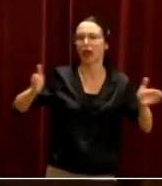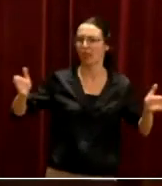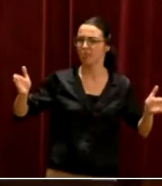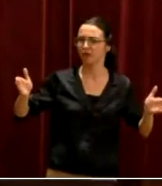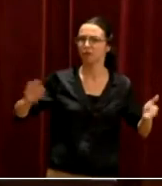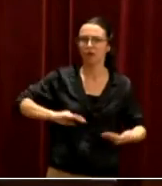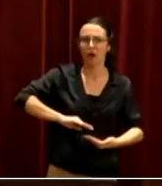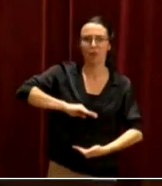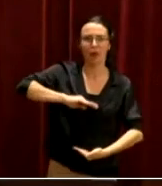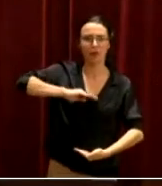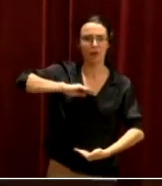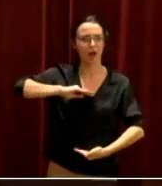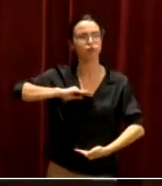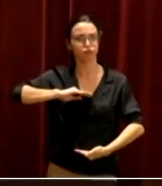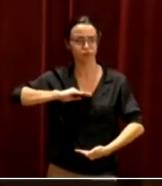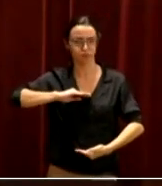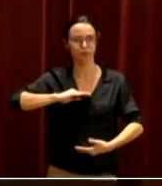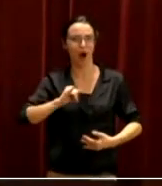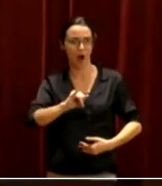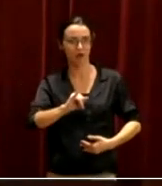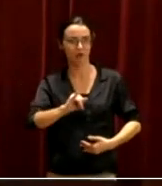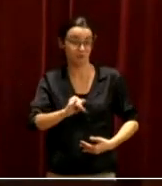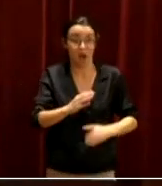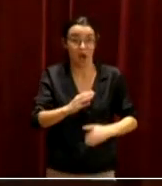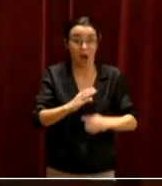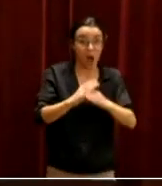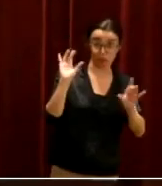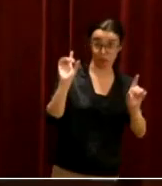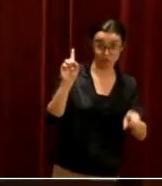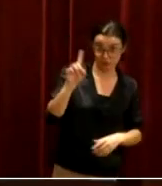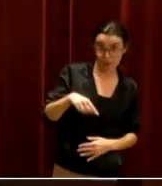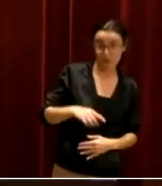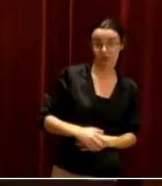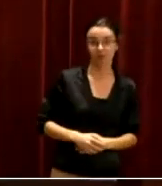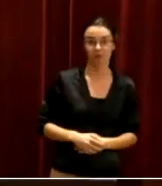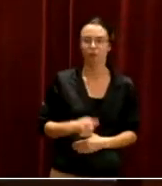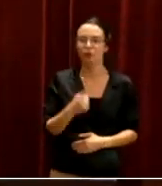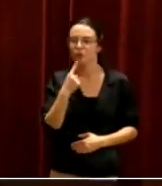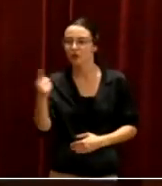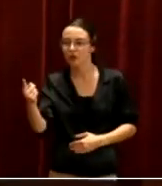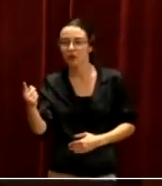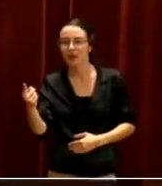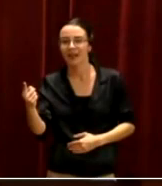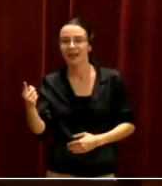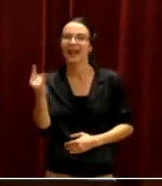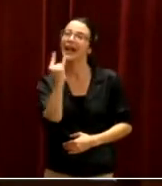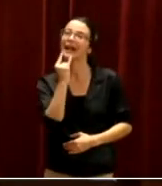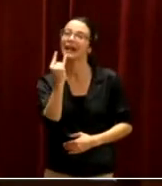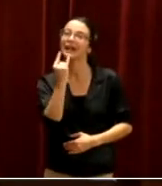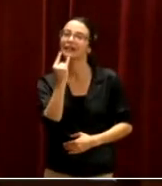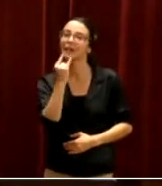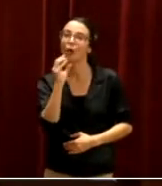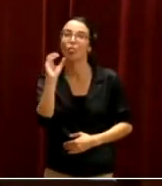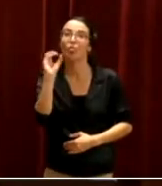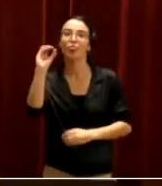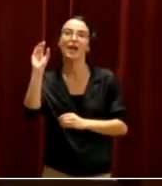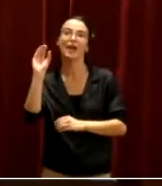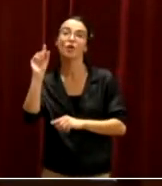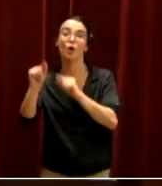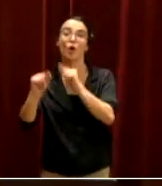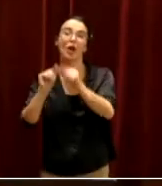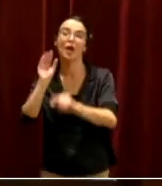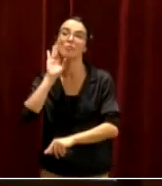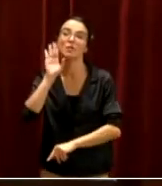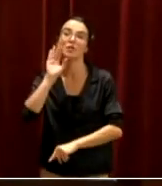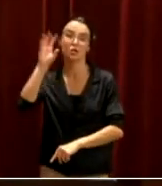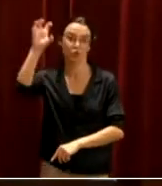ya y los autobuses nos dicen que es eléctrico cero emisiones ya y los